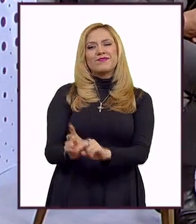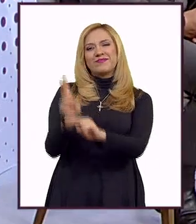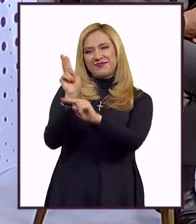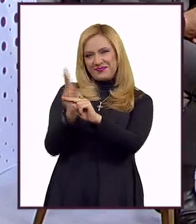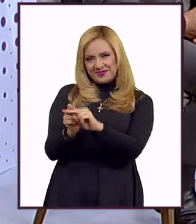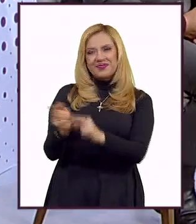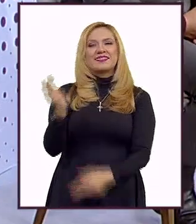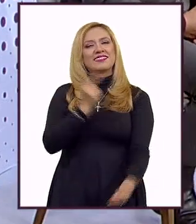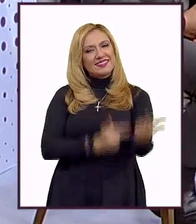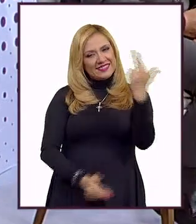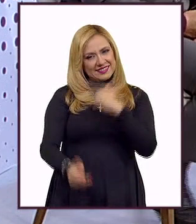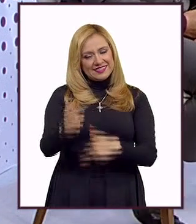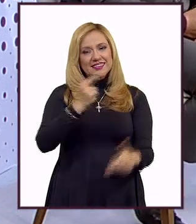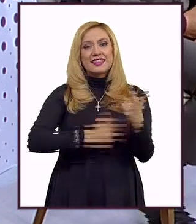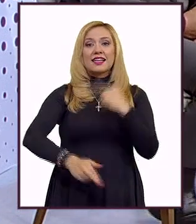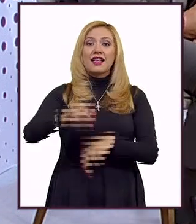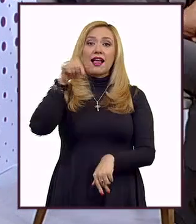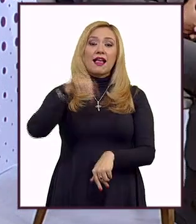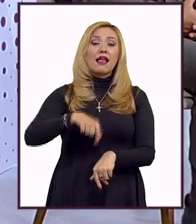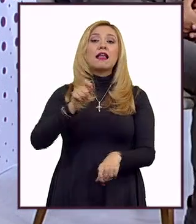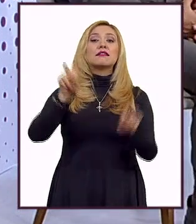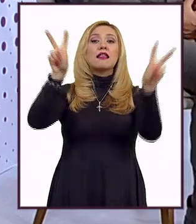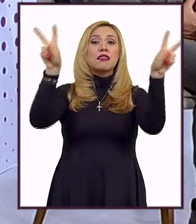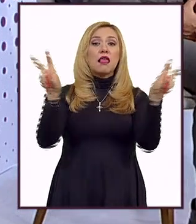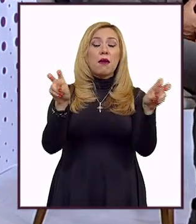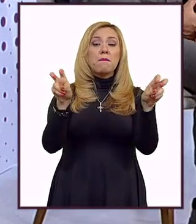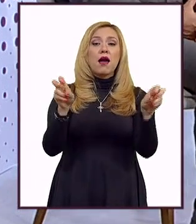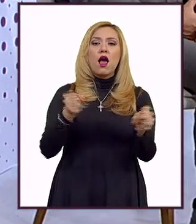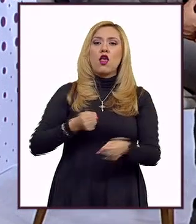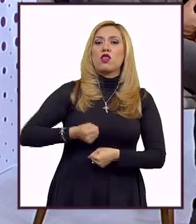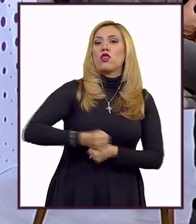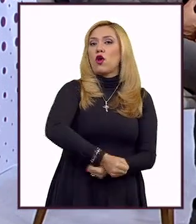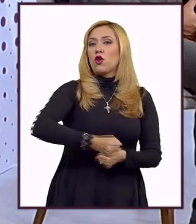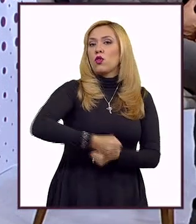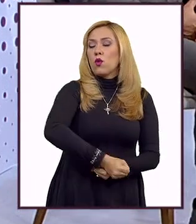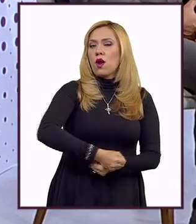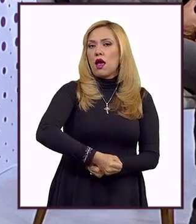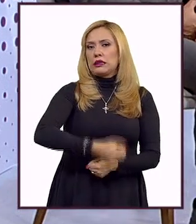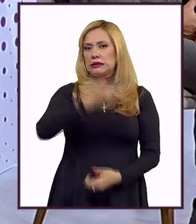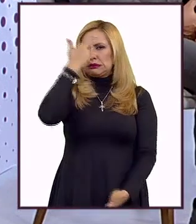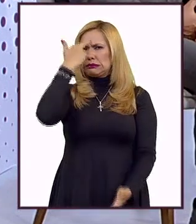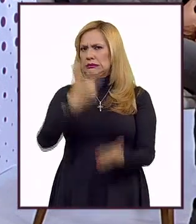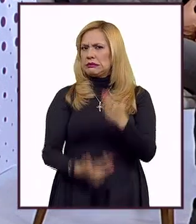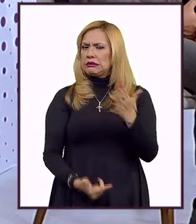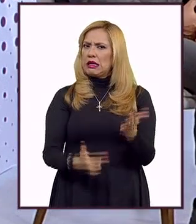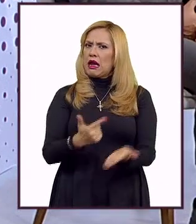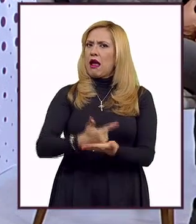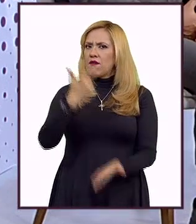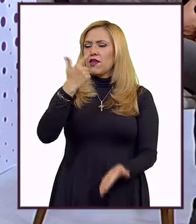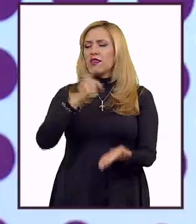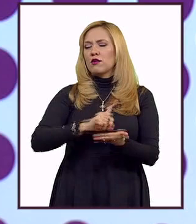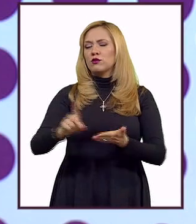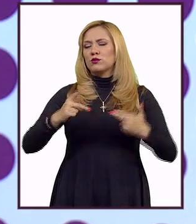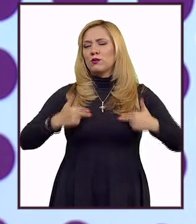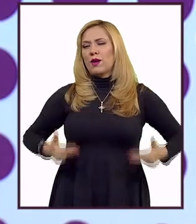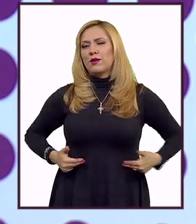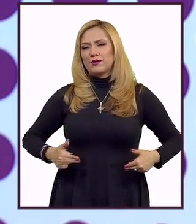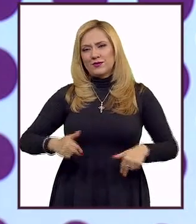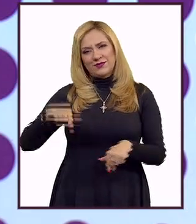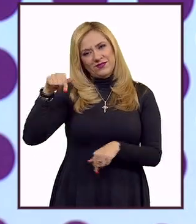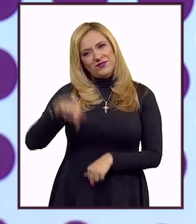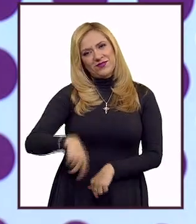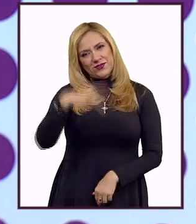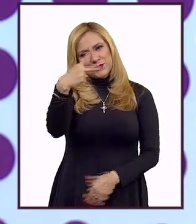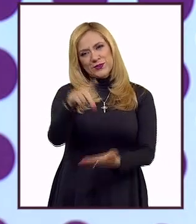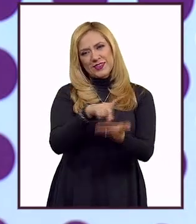pausa, ya regresamos. Les recuerdo que estamos platicando sobre la tortura, un delito y una violación grave de derechos humanos. Estamos en su